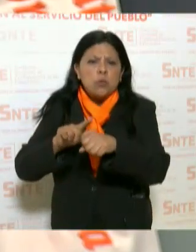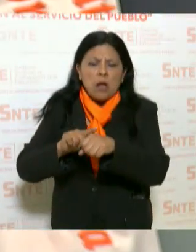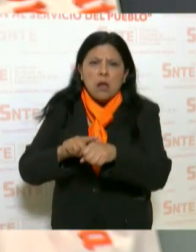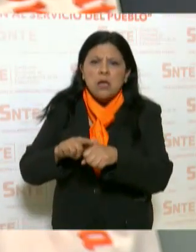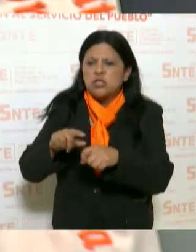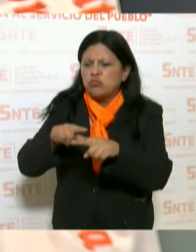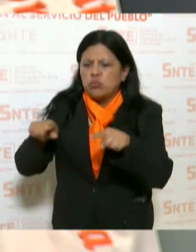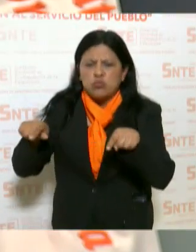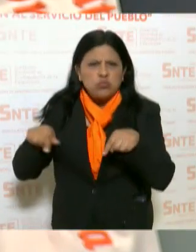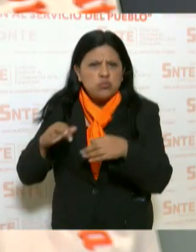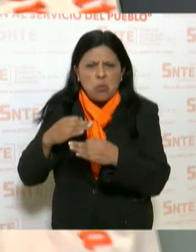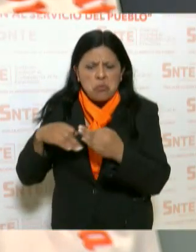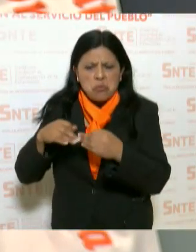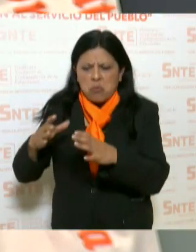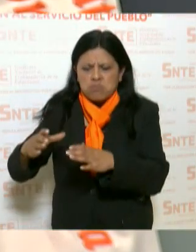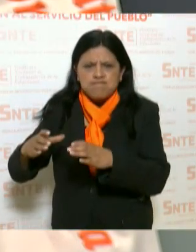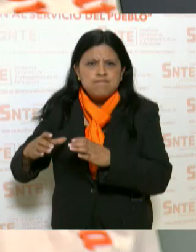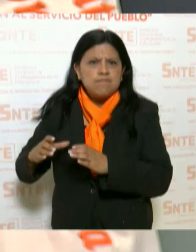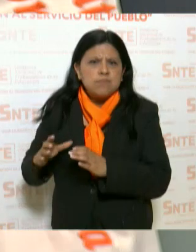Nuestro país,